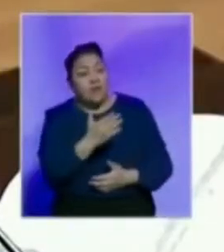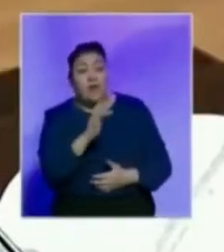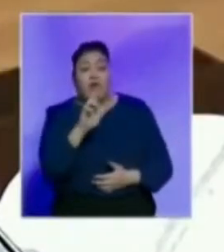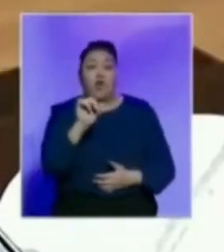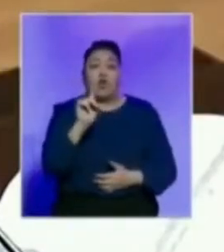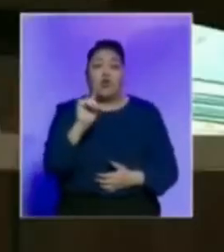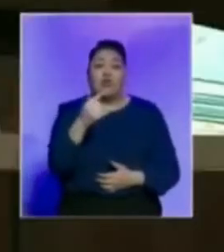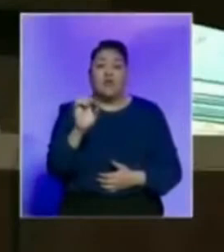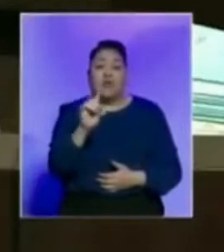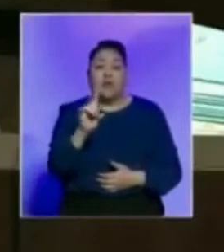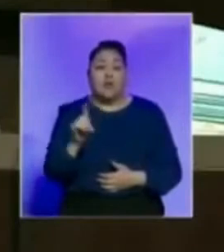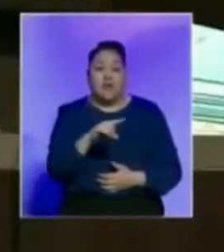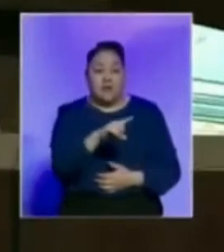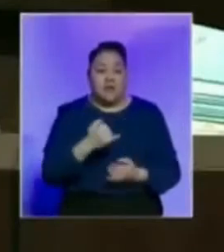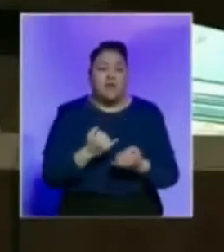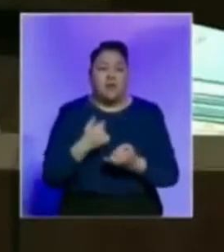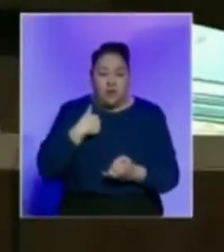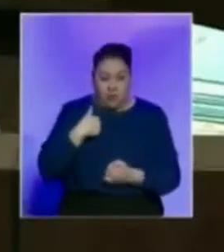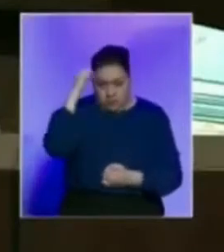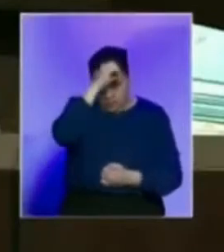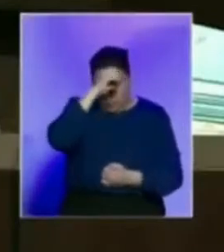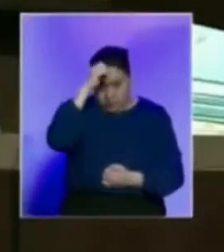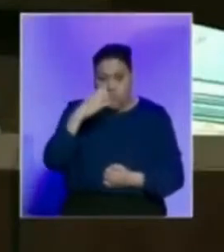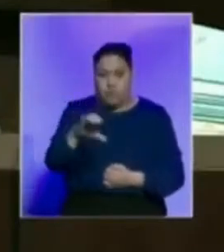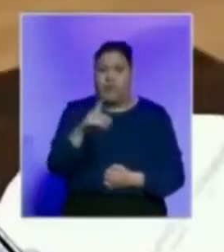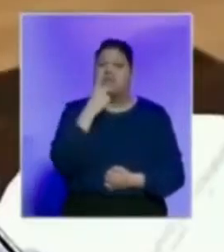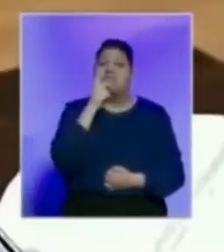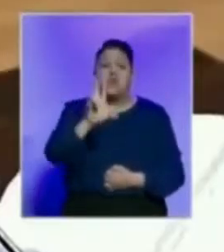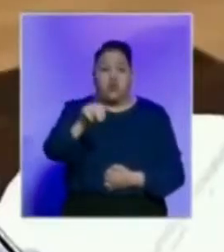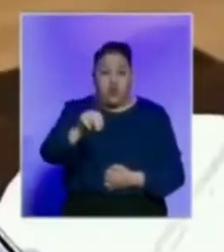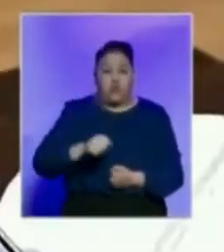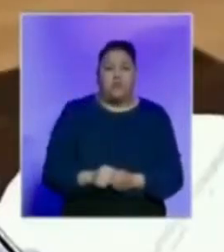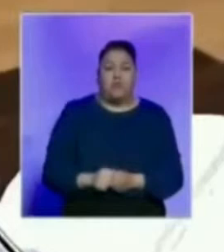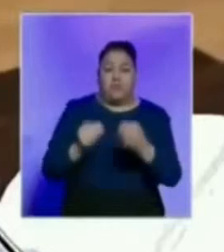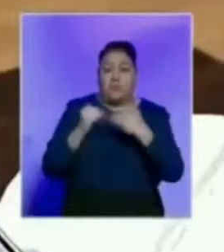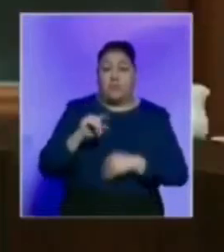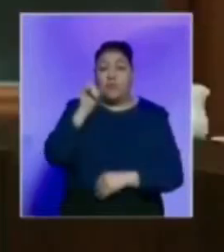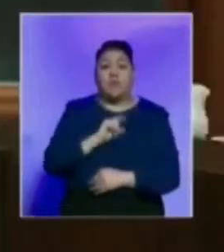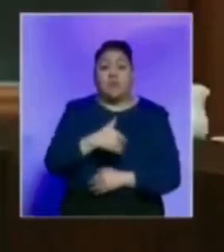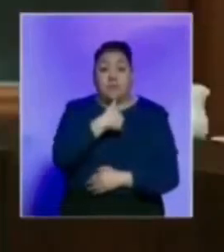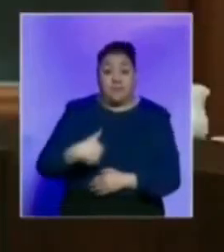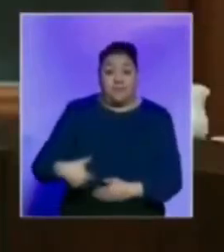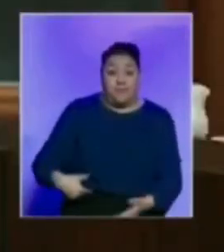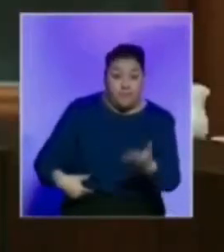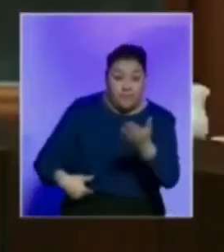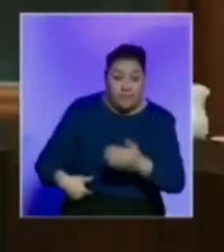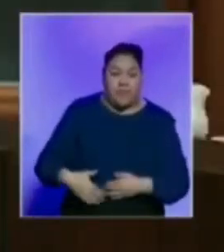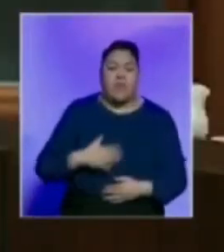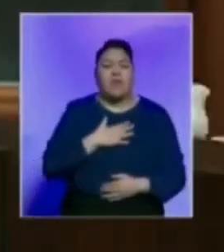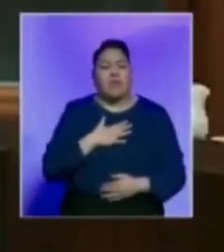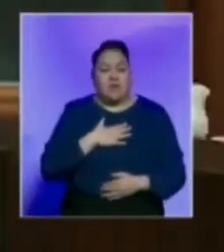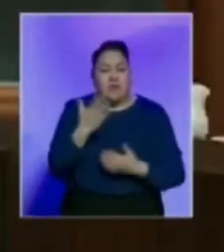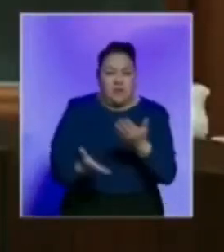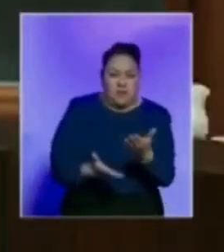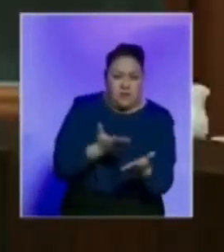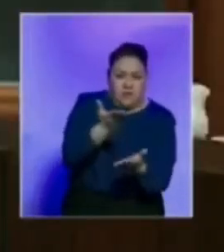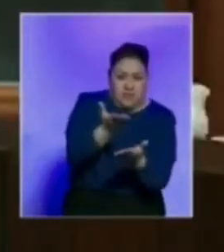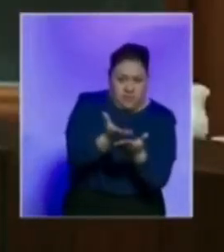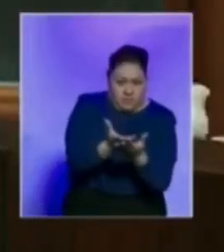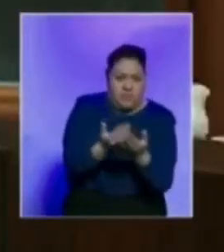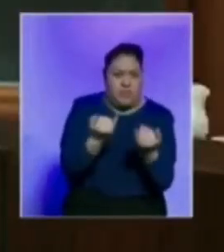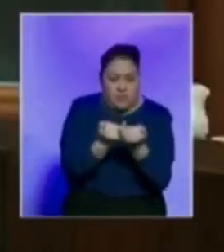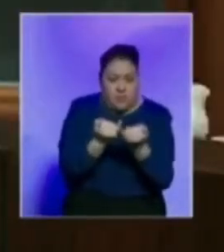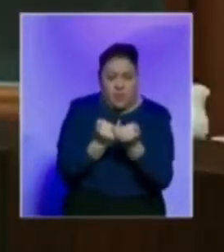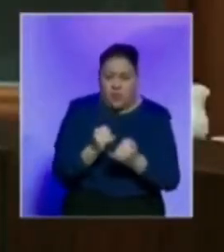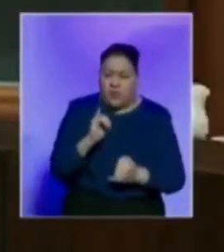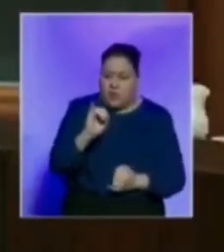Magistrado Reyes Rodríguez Mondragón. Presentaré un voto particular en contra. Gracias. Magistrada presidenta. Es mi propuesta y también